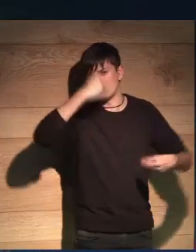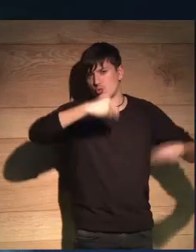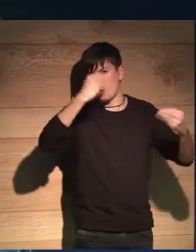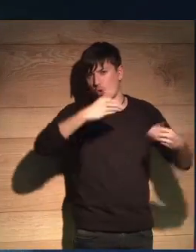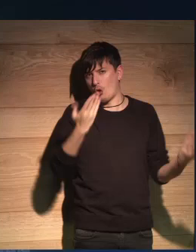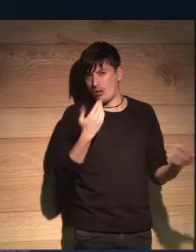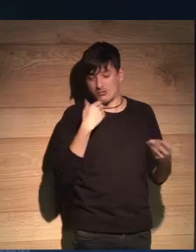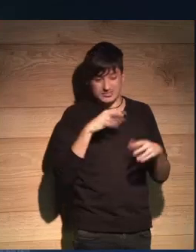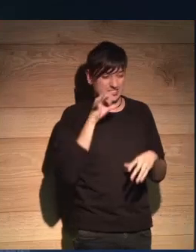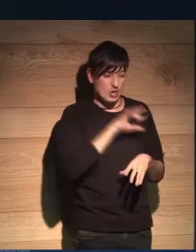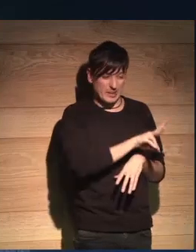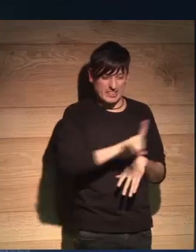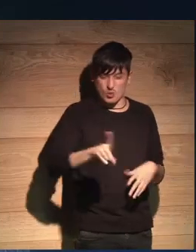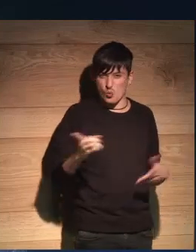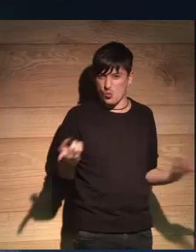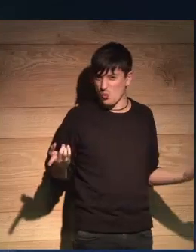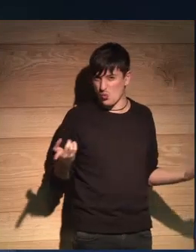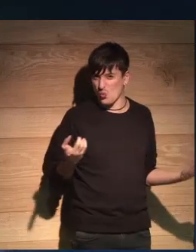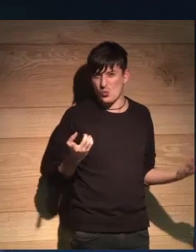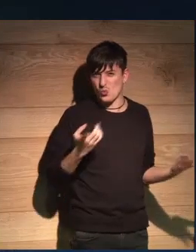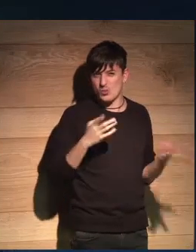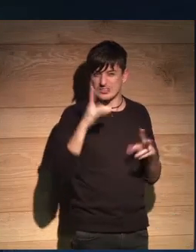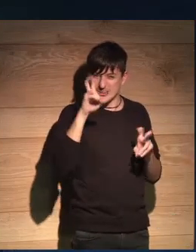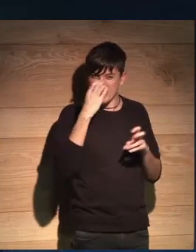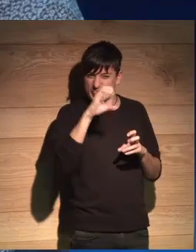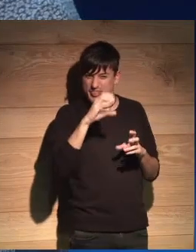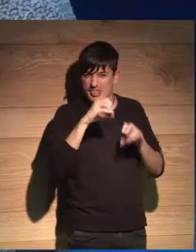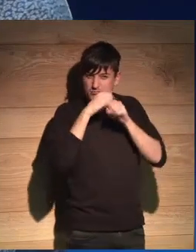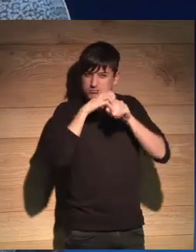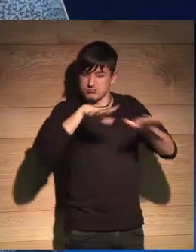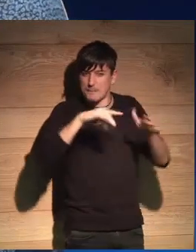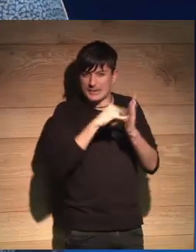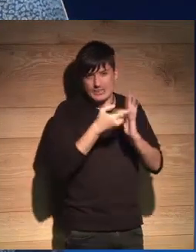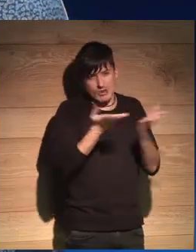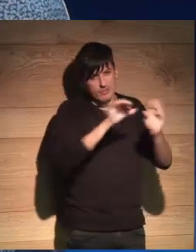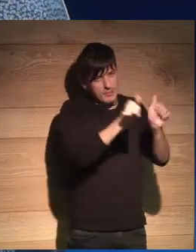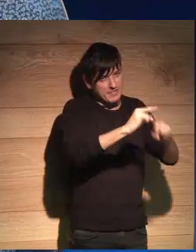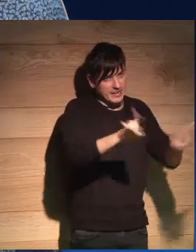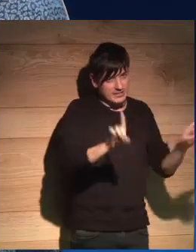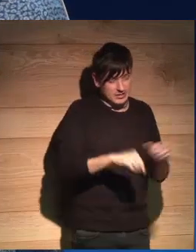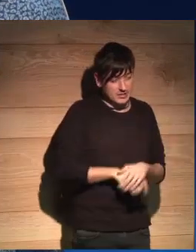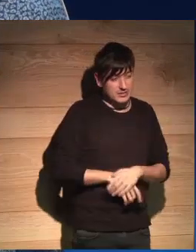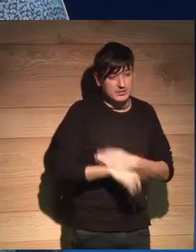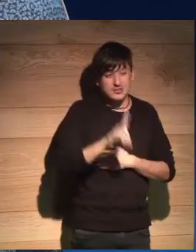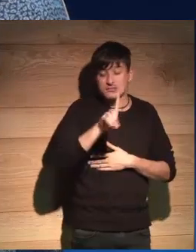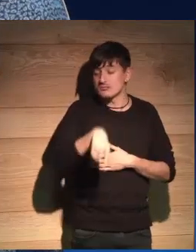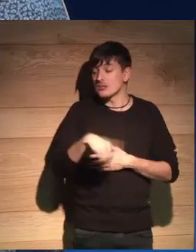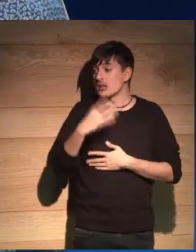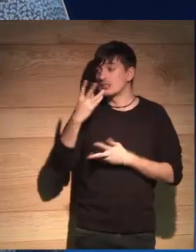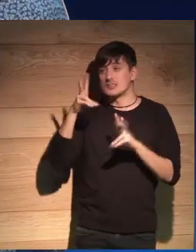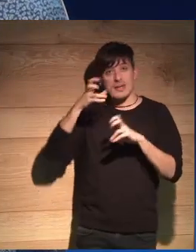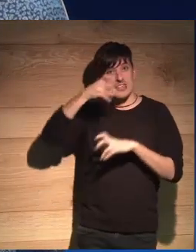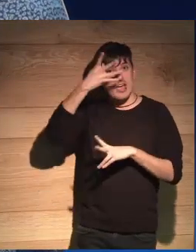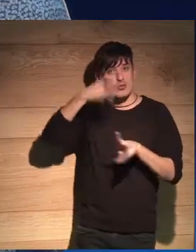de plantear la investigación científica. Yo así no la planteo. Claro, y quizá una de las cosas más valiosas en ciencia, como todo en la vida, es el tener